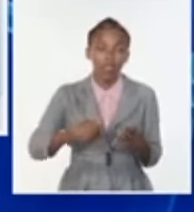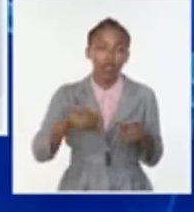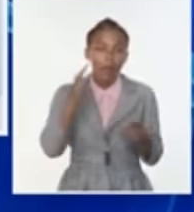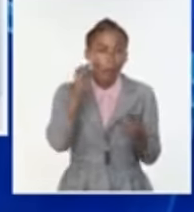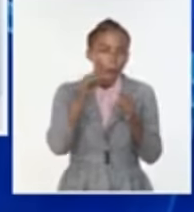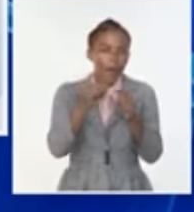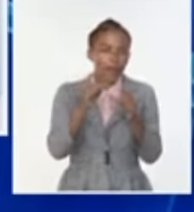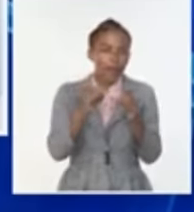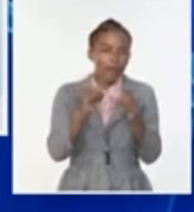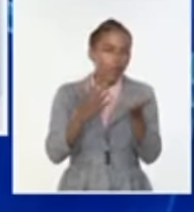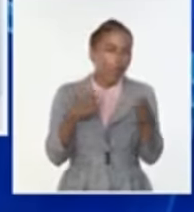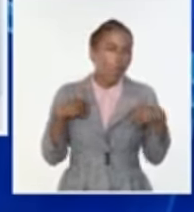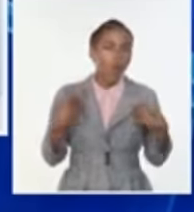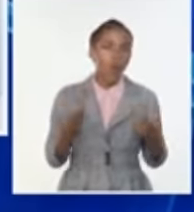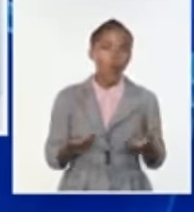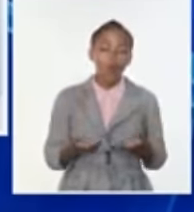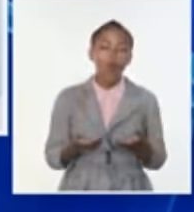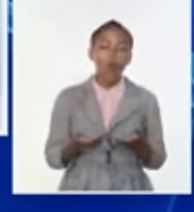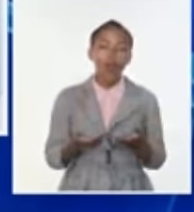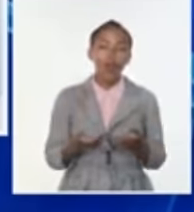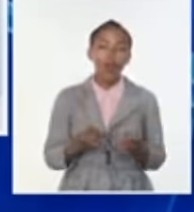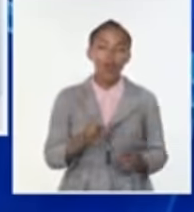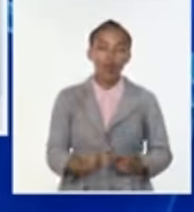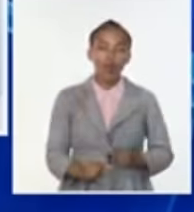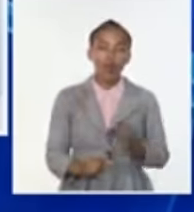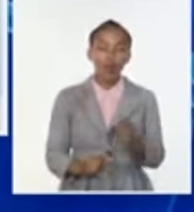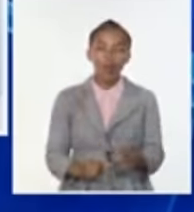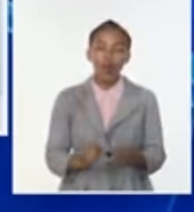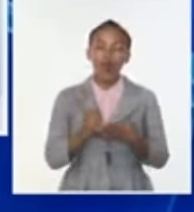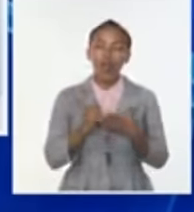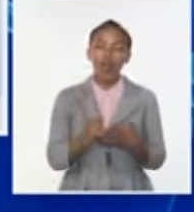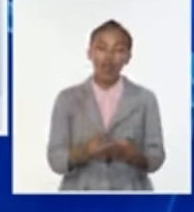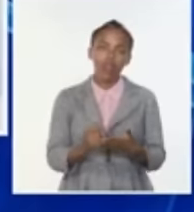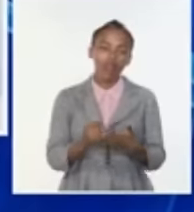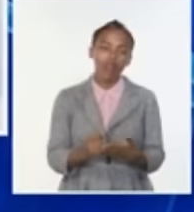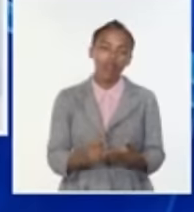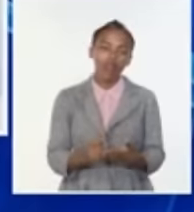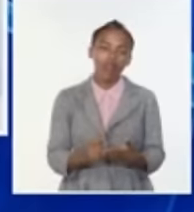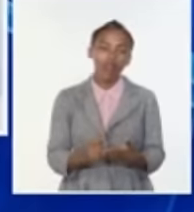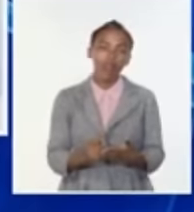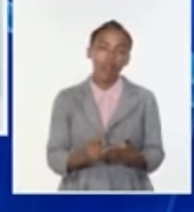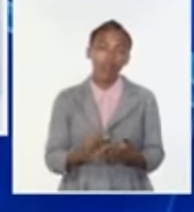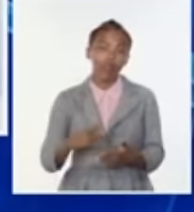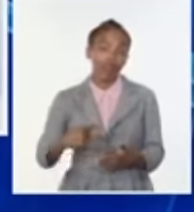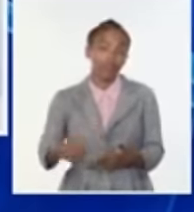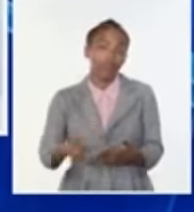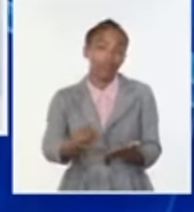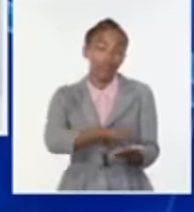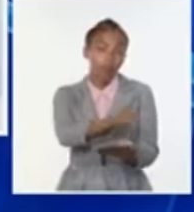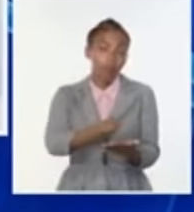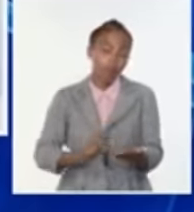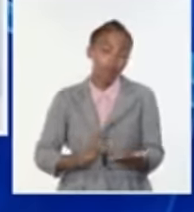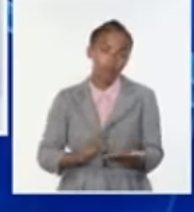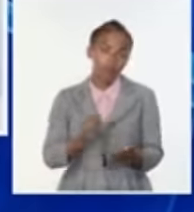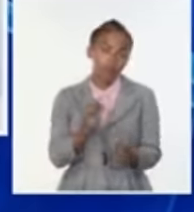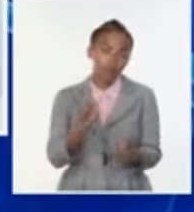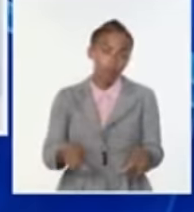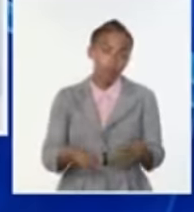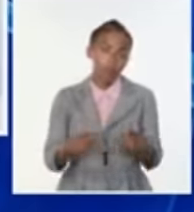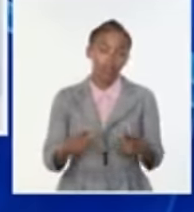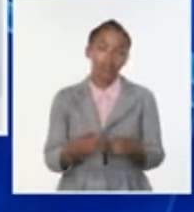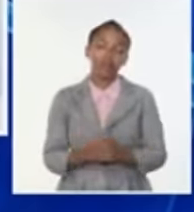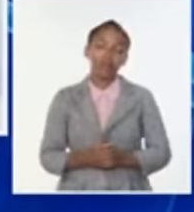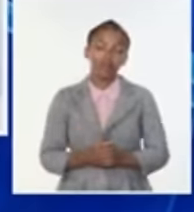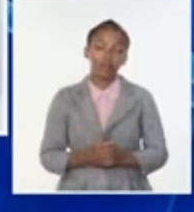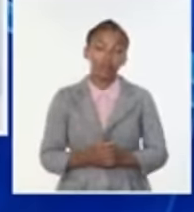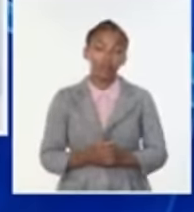propósito de ir creando las condiciones para el próximo paso. Para que se tenga una